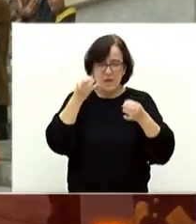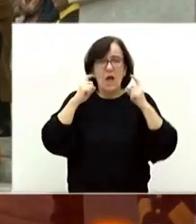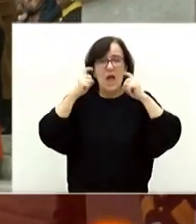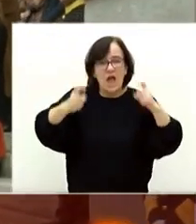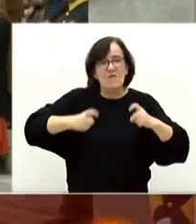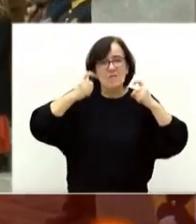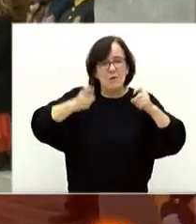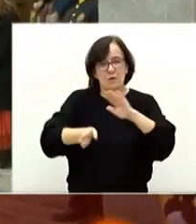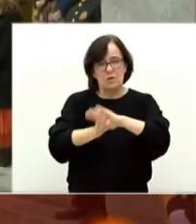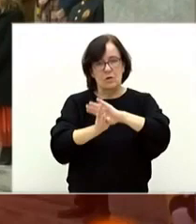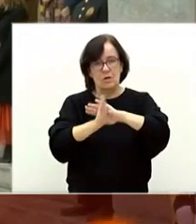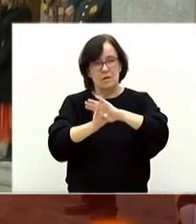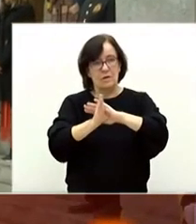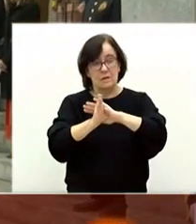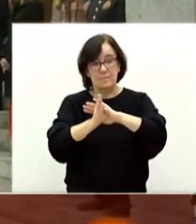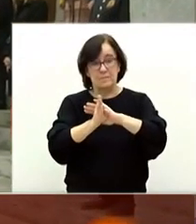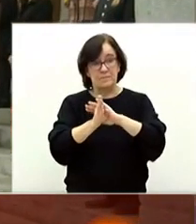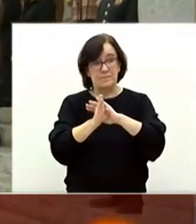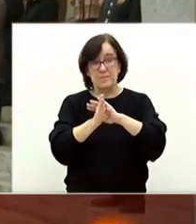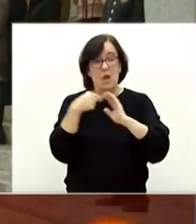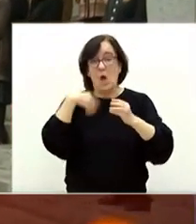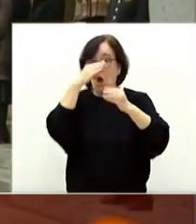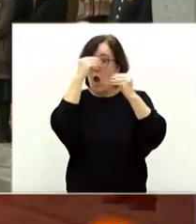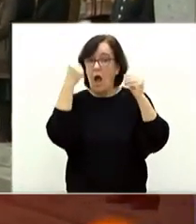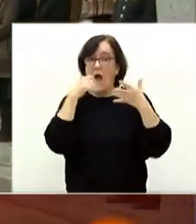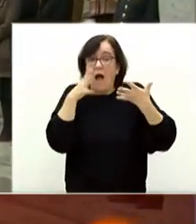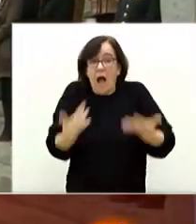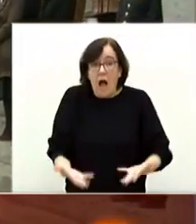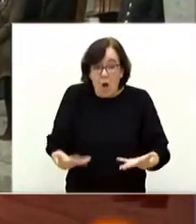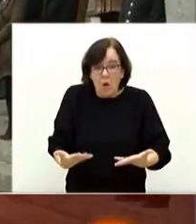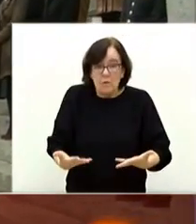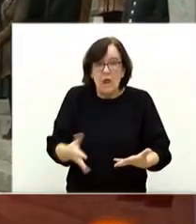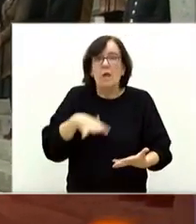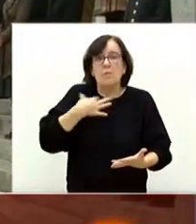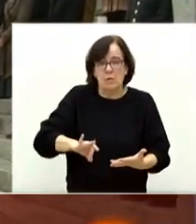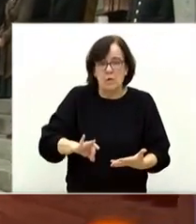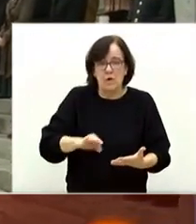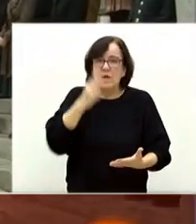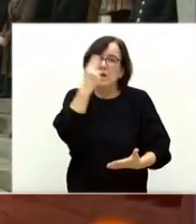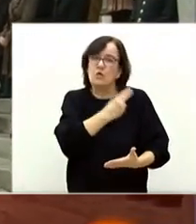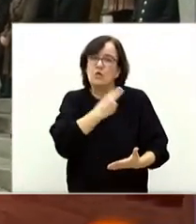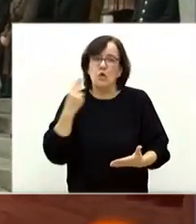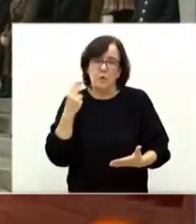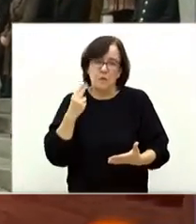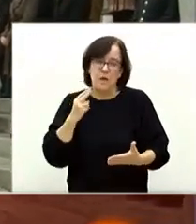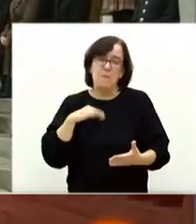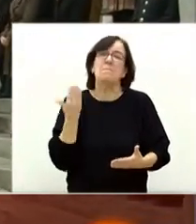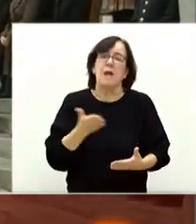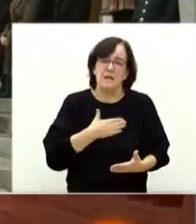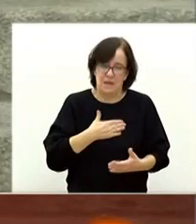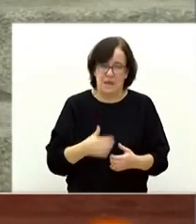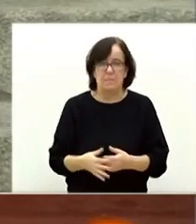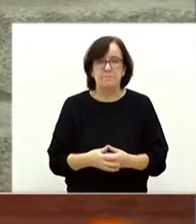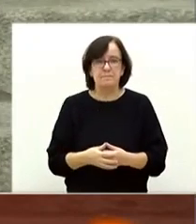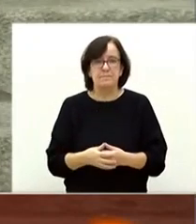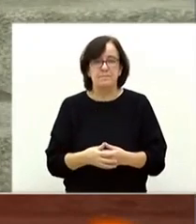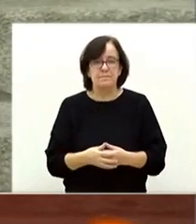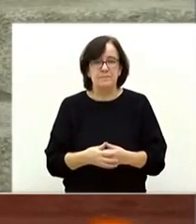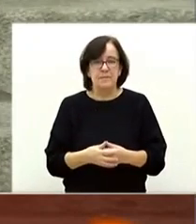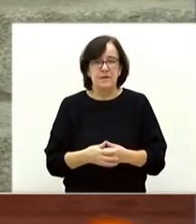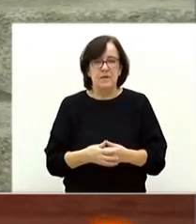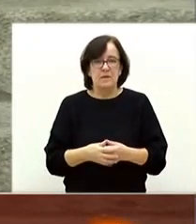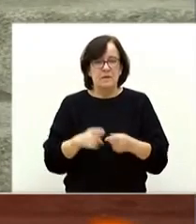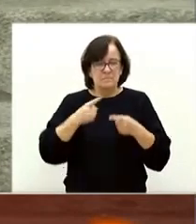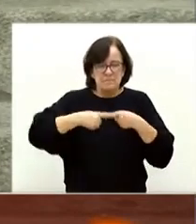constante y que desdeñar el ahora puede comprometer el mañana. Una